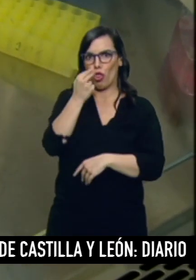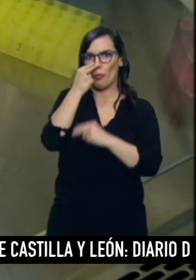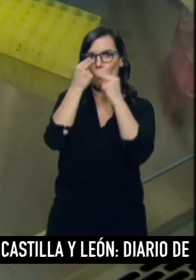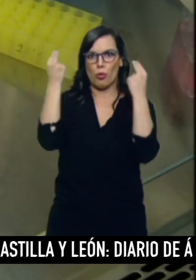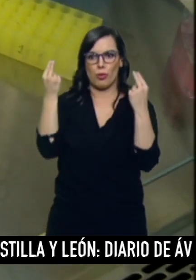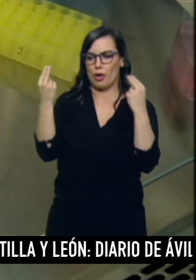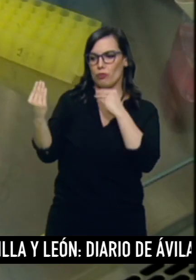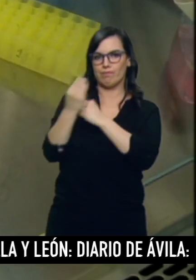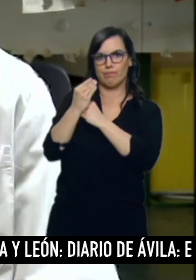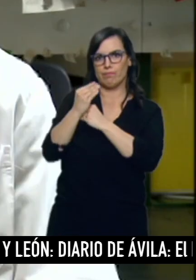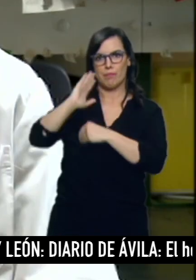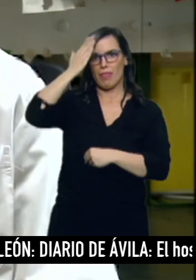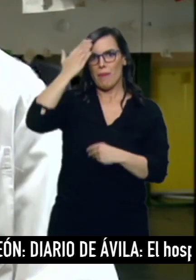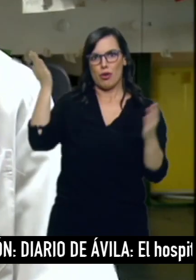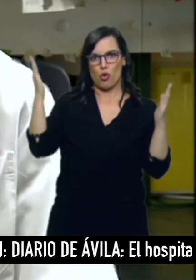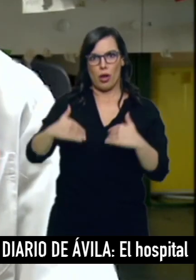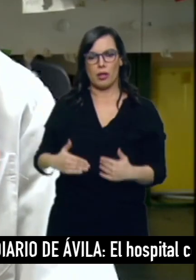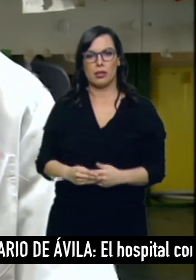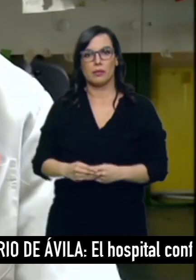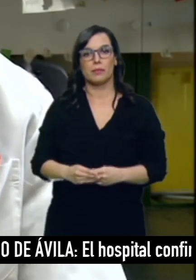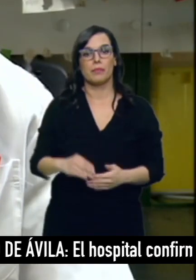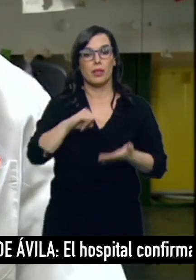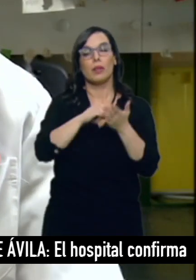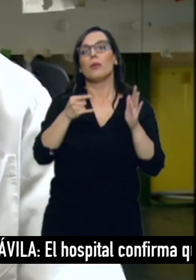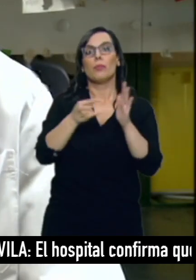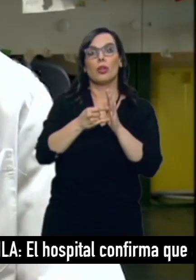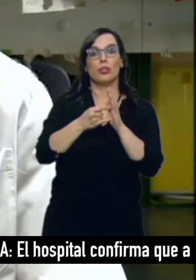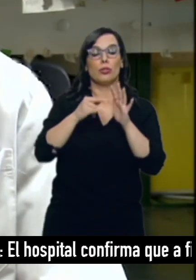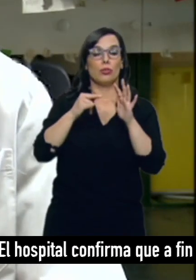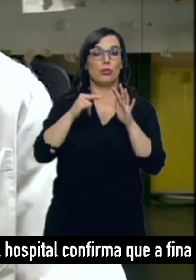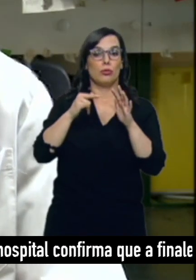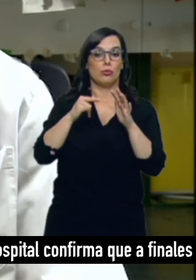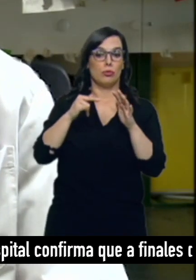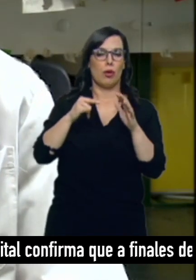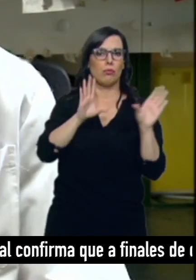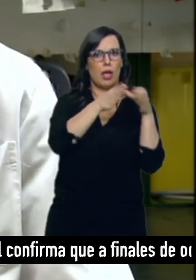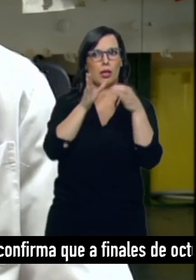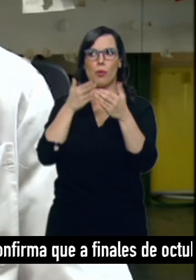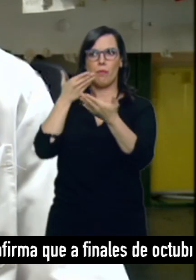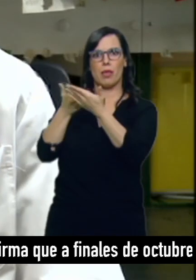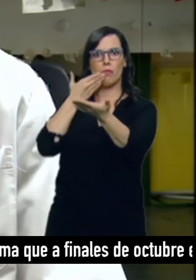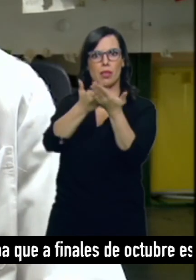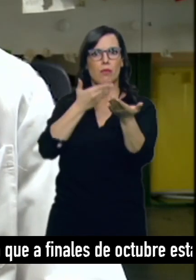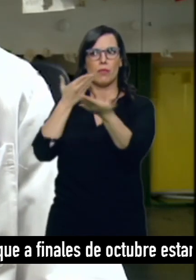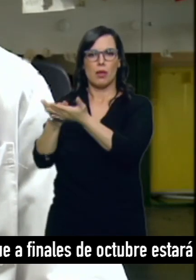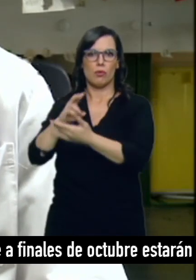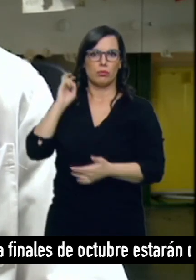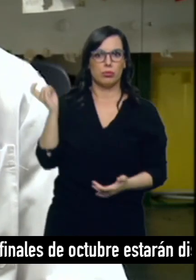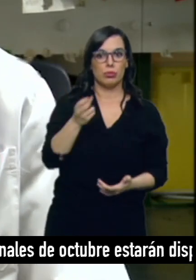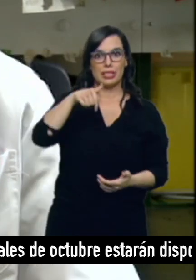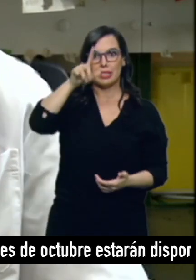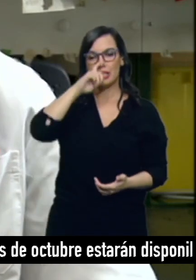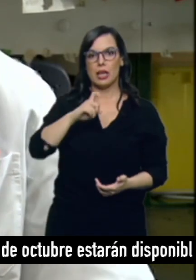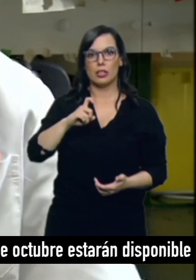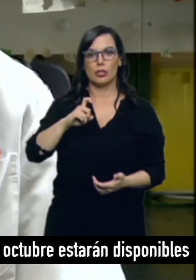principal fuente de financiación. En los proyectos del Plan Nacional, a los cuales acudíamos muchos equipos este año, yo creo que hemos sufrido el